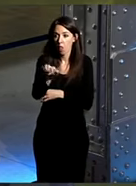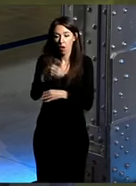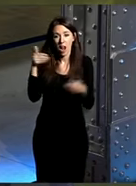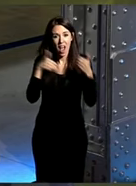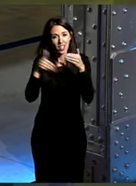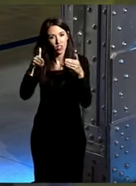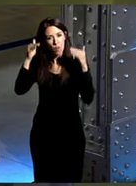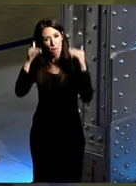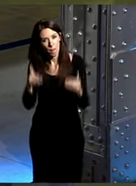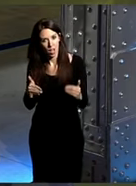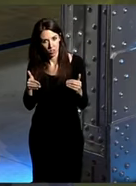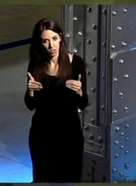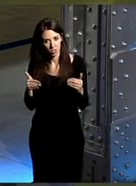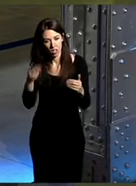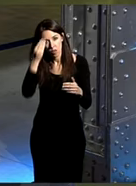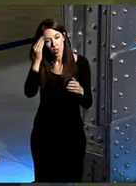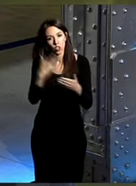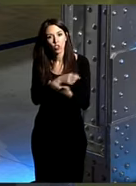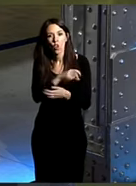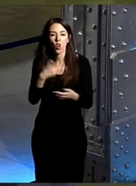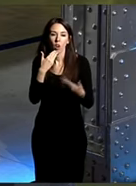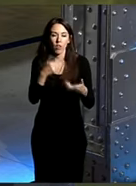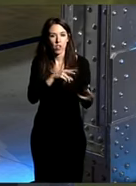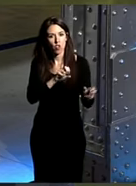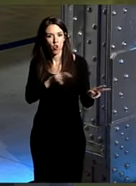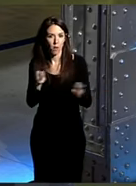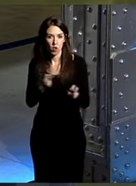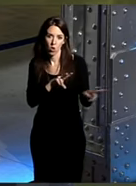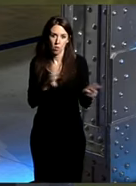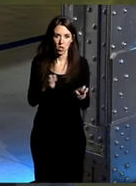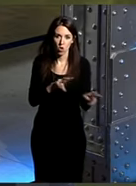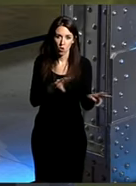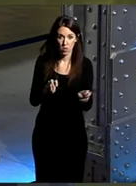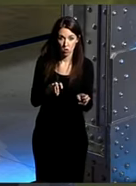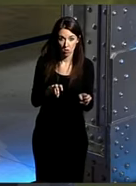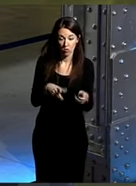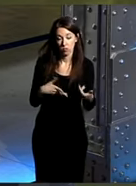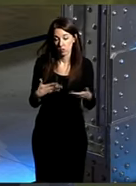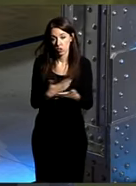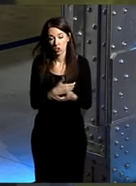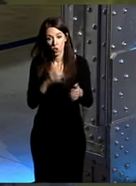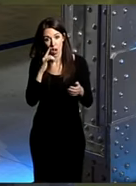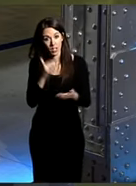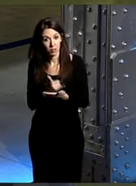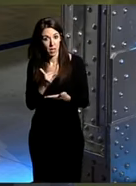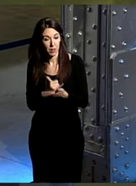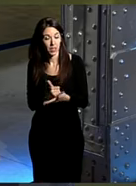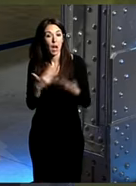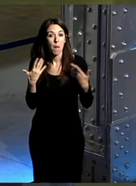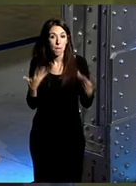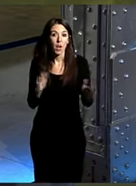atención. Creemos que todo se resuelve a base de innovación. Voy a innovar, ¿no? Voy a innovar y es todo muy experimental, pero se